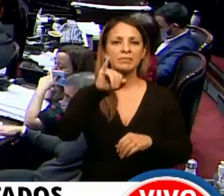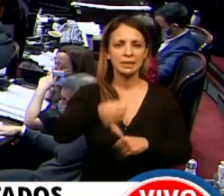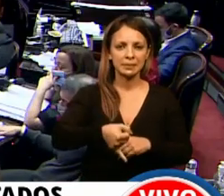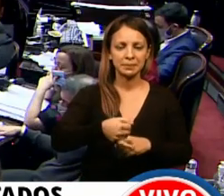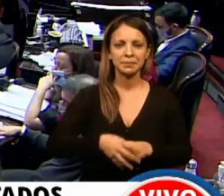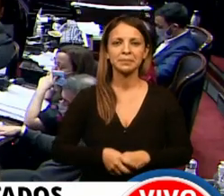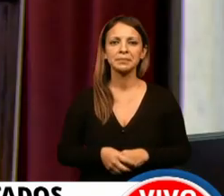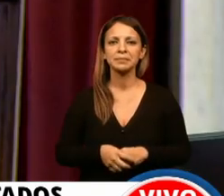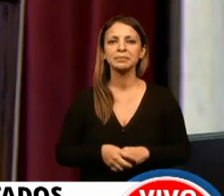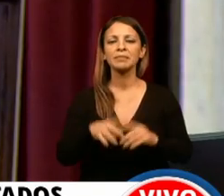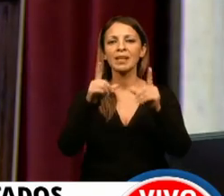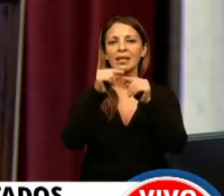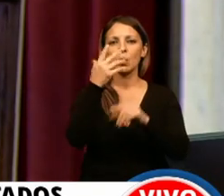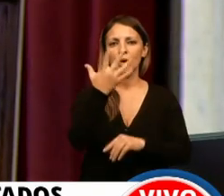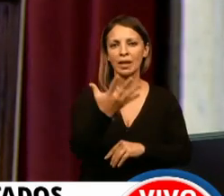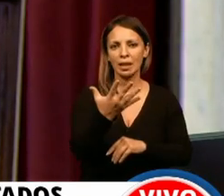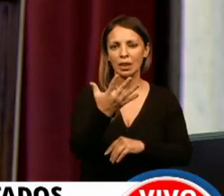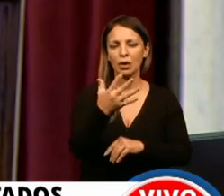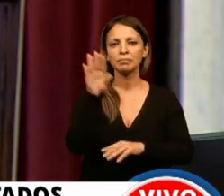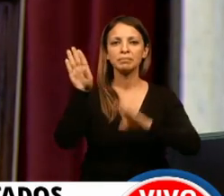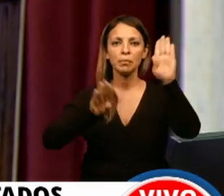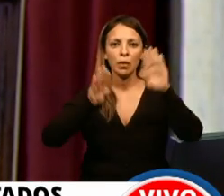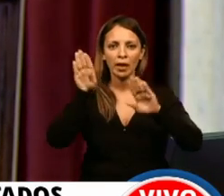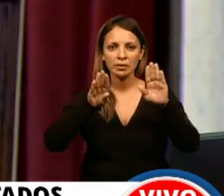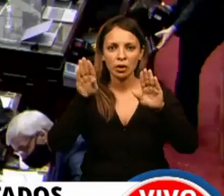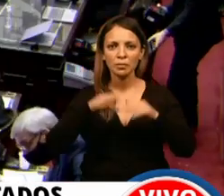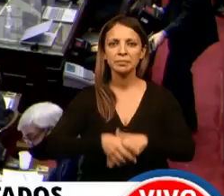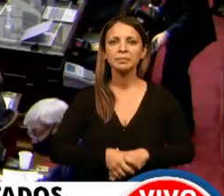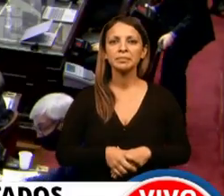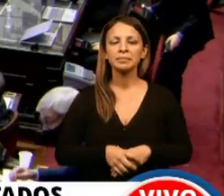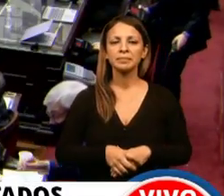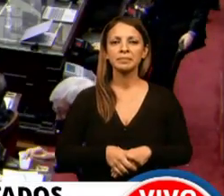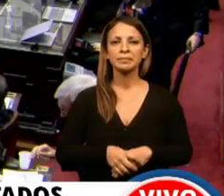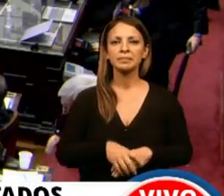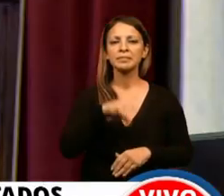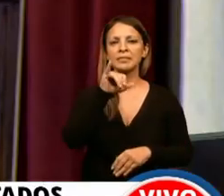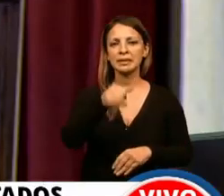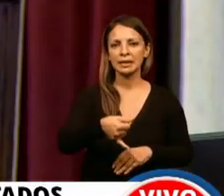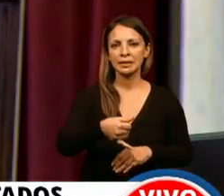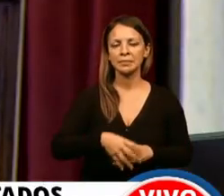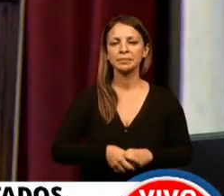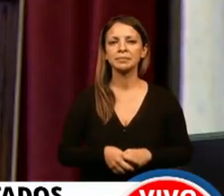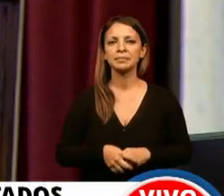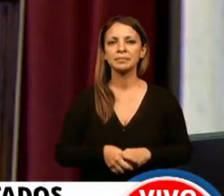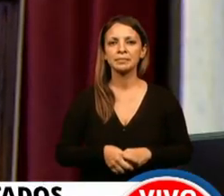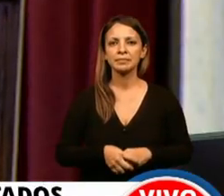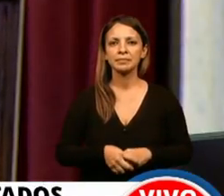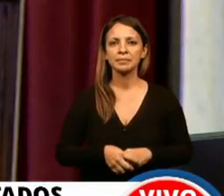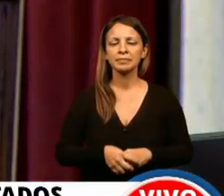afirmativo artículo quinto sírvase marcar su voto resulta afirmativo